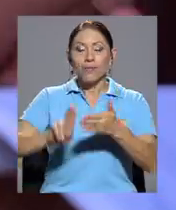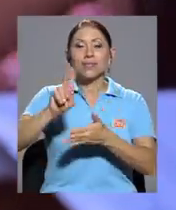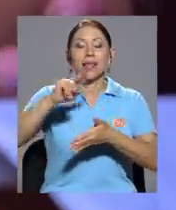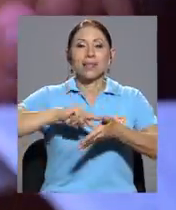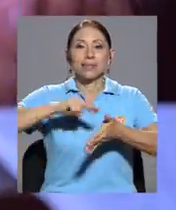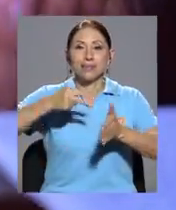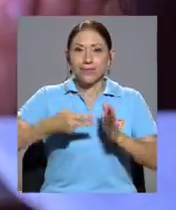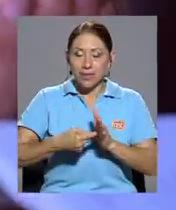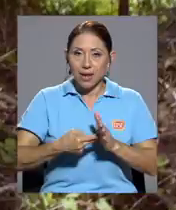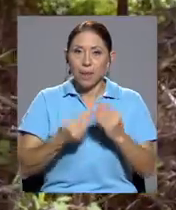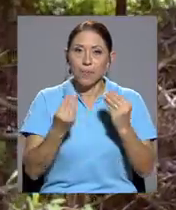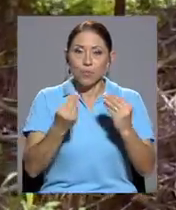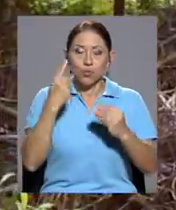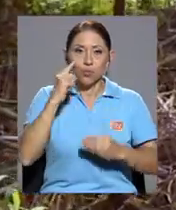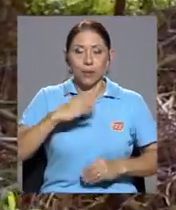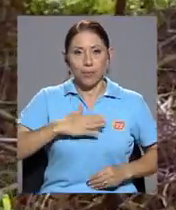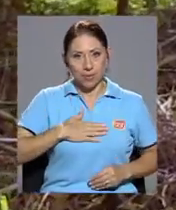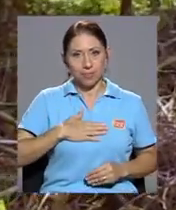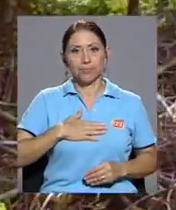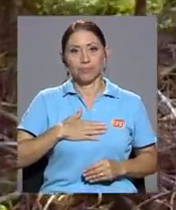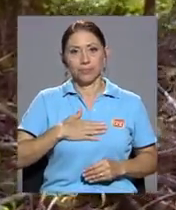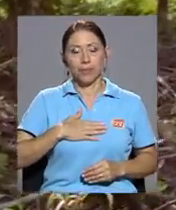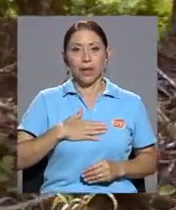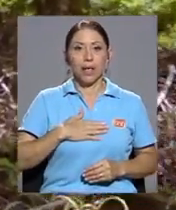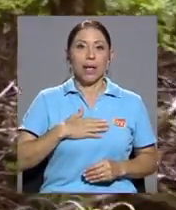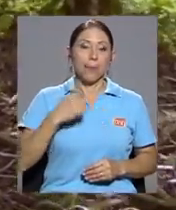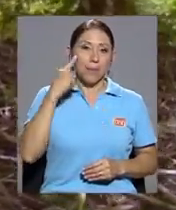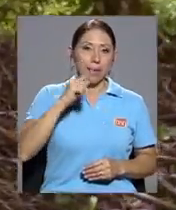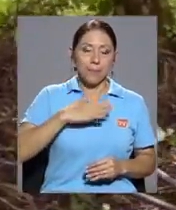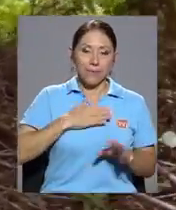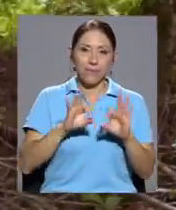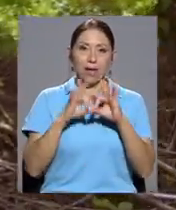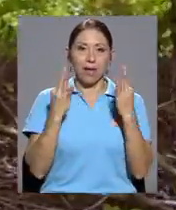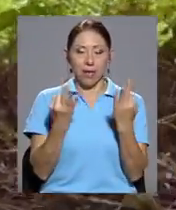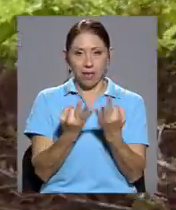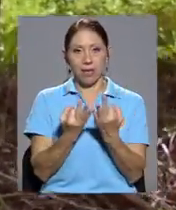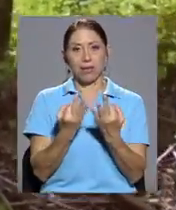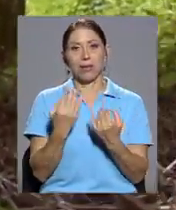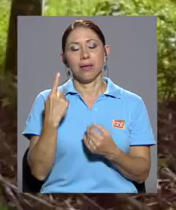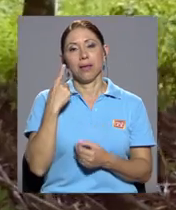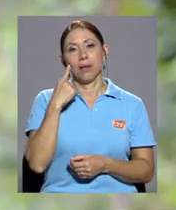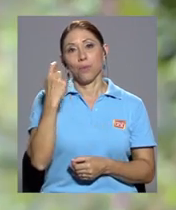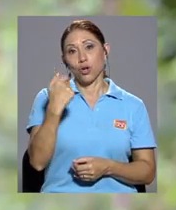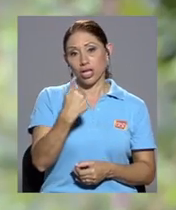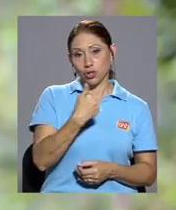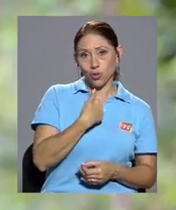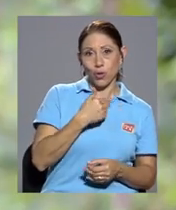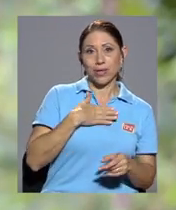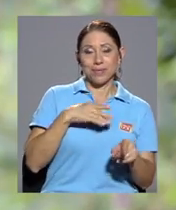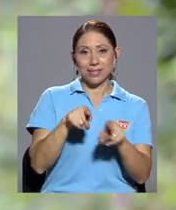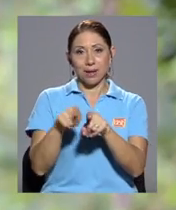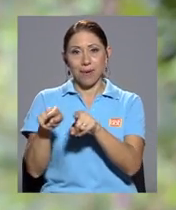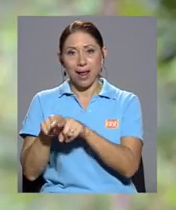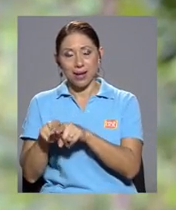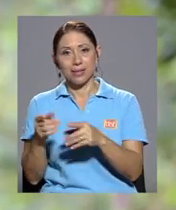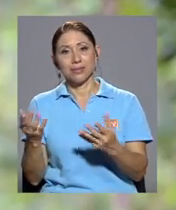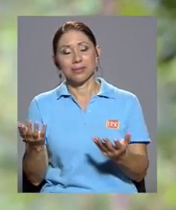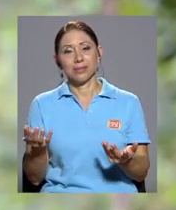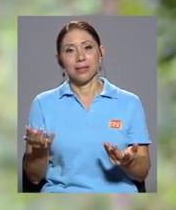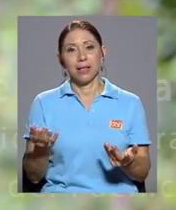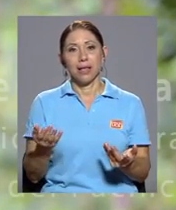significado mucho para mí como tanto para mí mi familia de que yo y mis hermanas